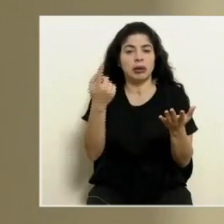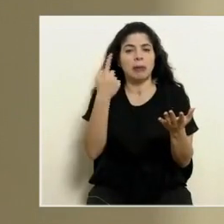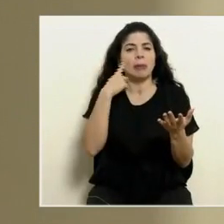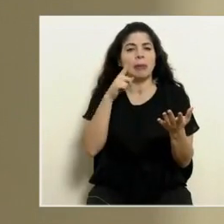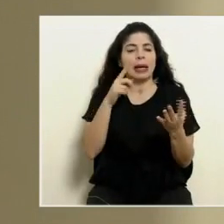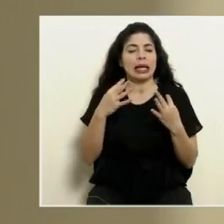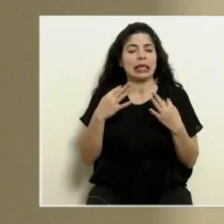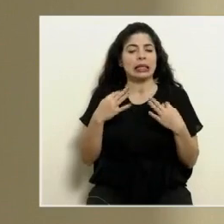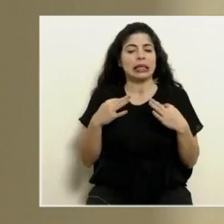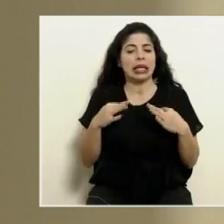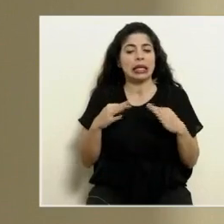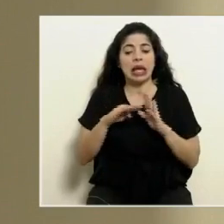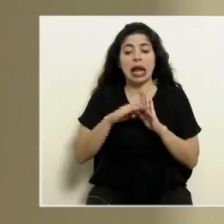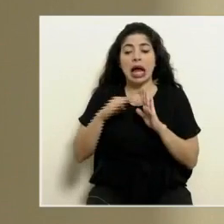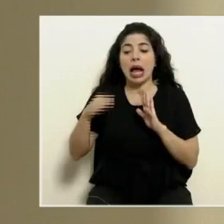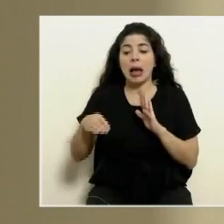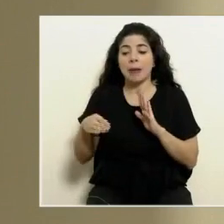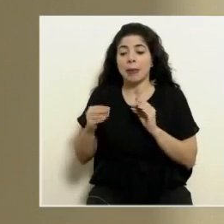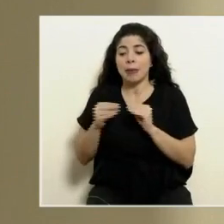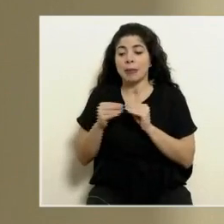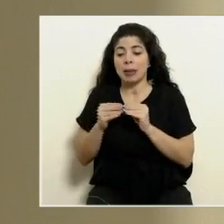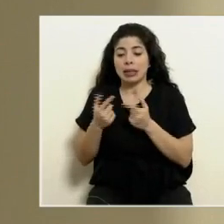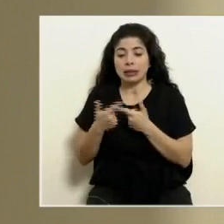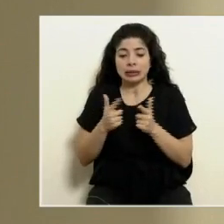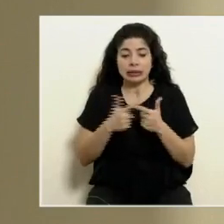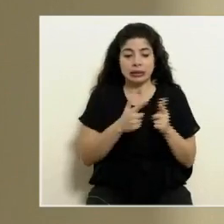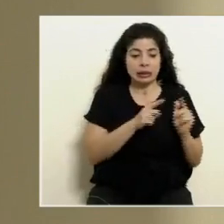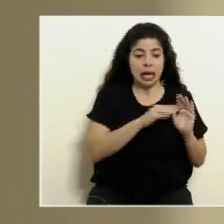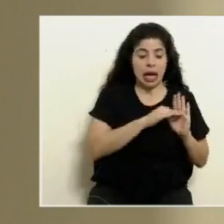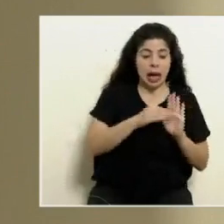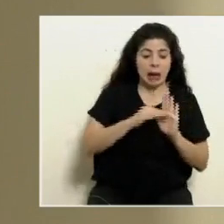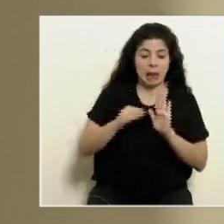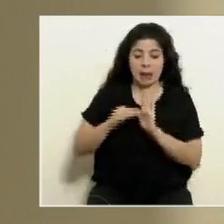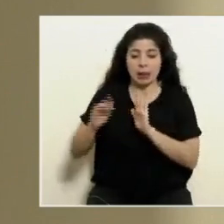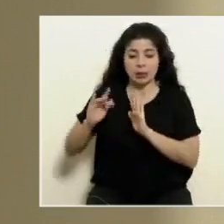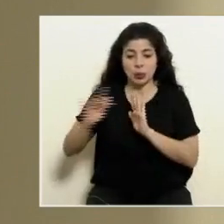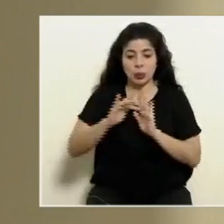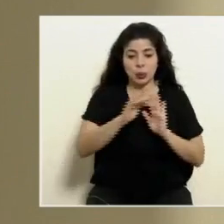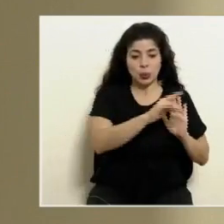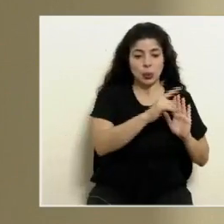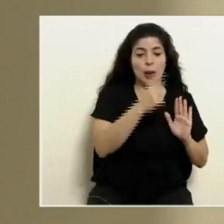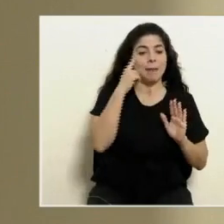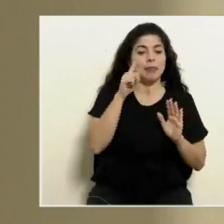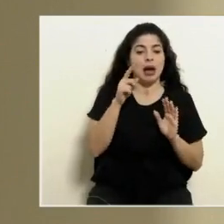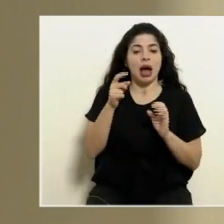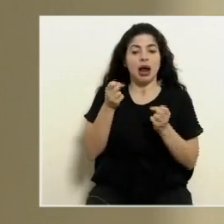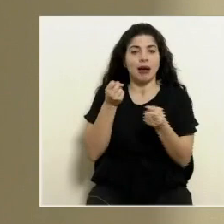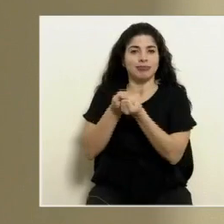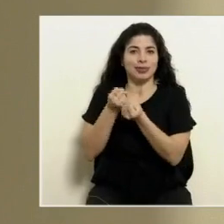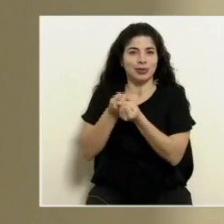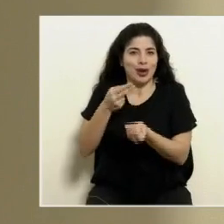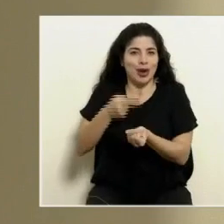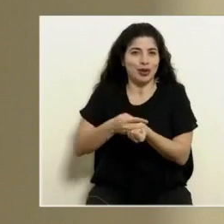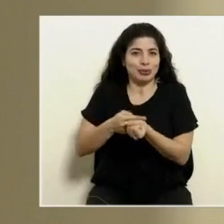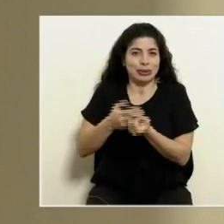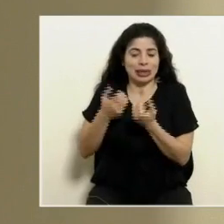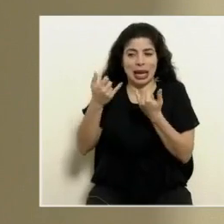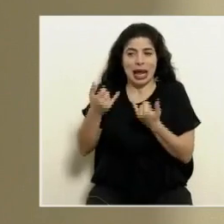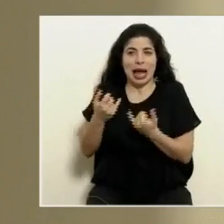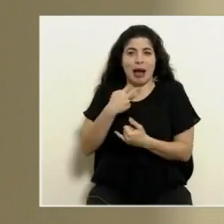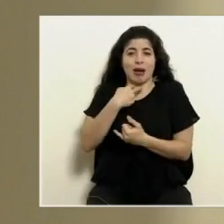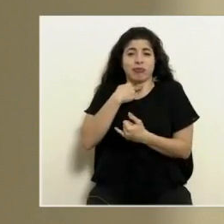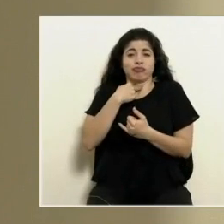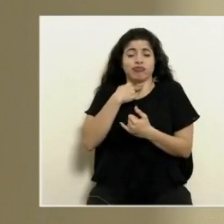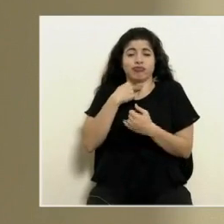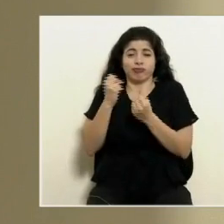de habilitar más camas COVID, haciendo un apoyo a esos hospitales que están con esa demanda, esa